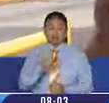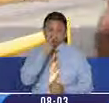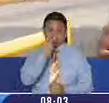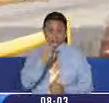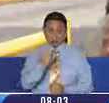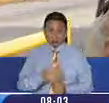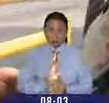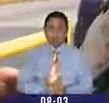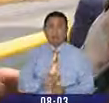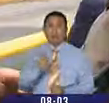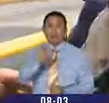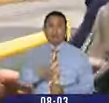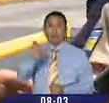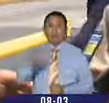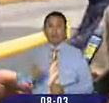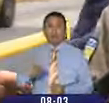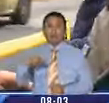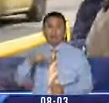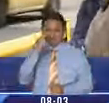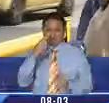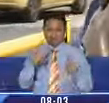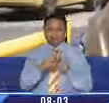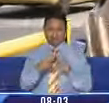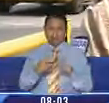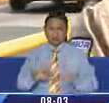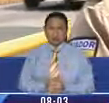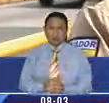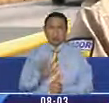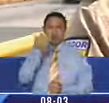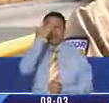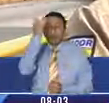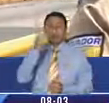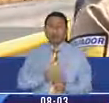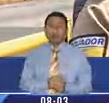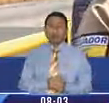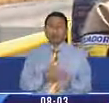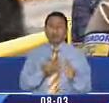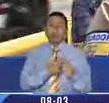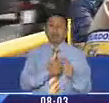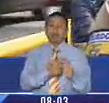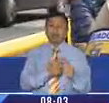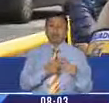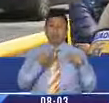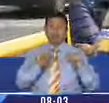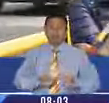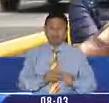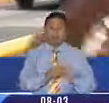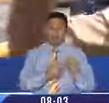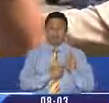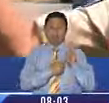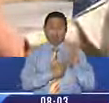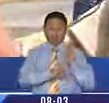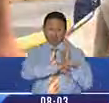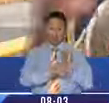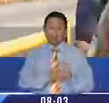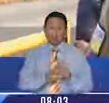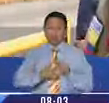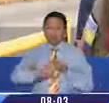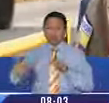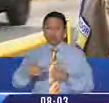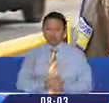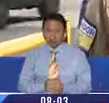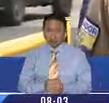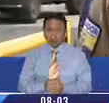cuántas personas les reconocen. ¿Por qué? Porque en primer lugar quizás lograron cometer el delito y se dieron a la fuga,